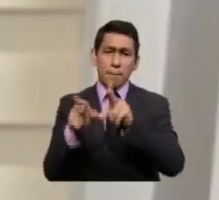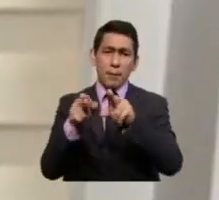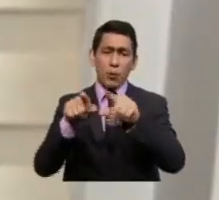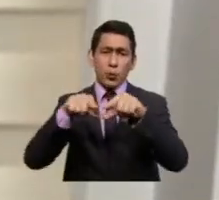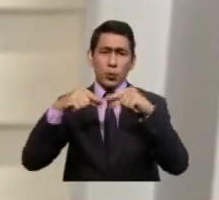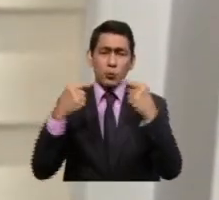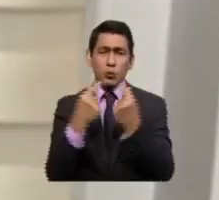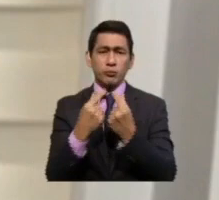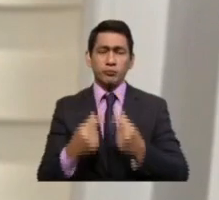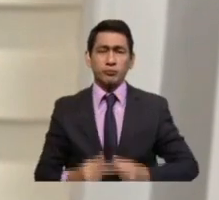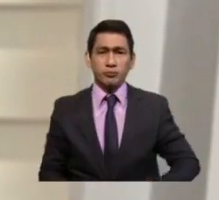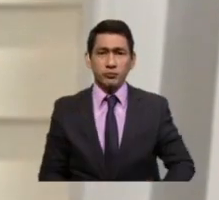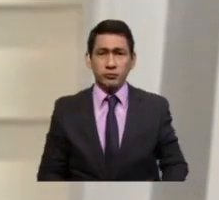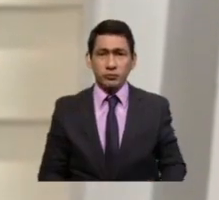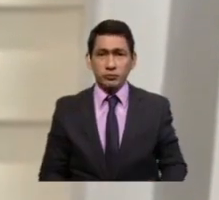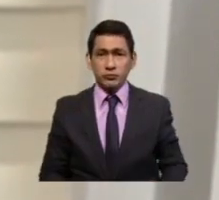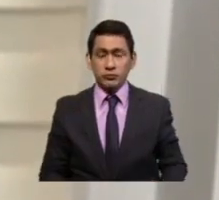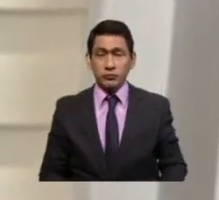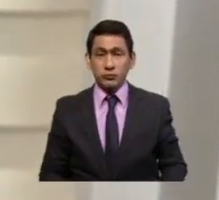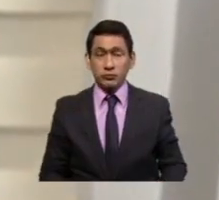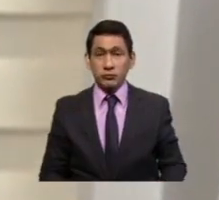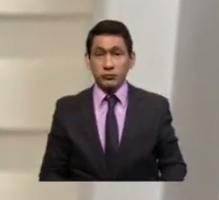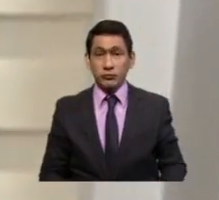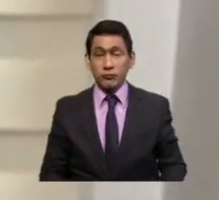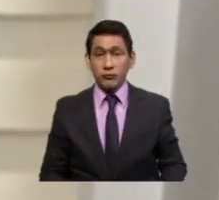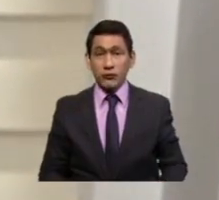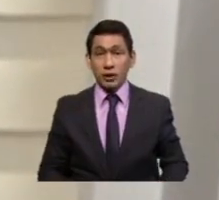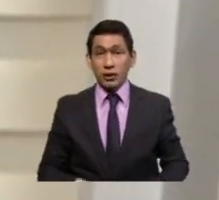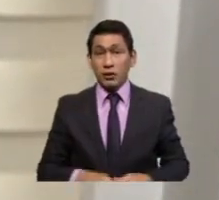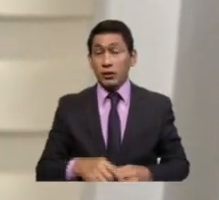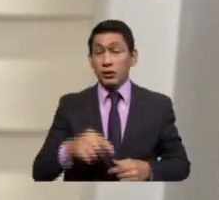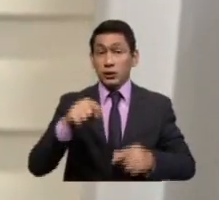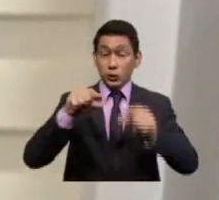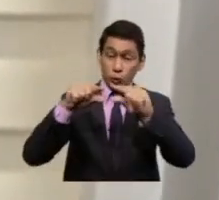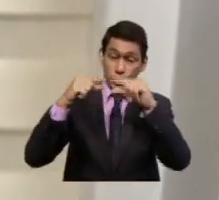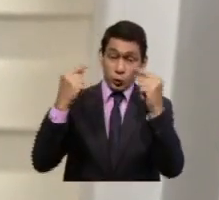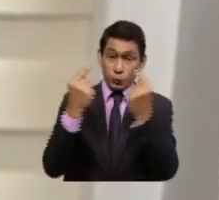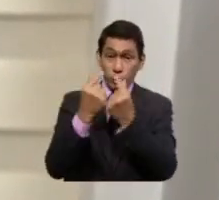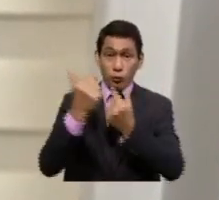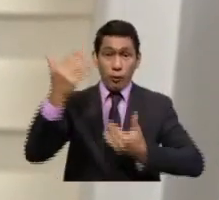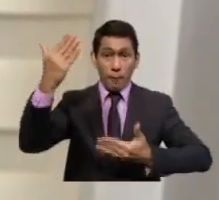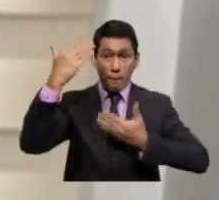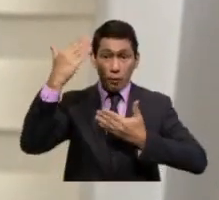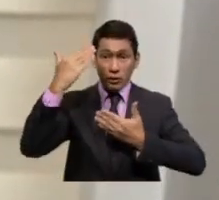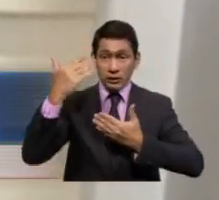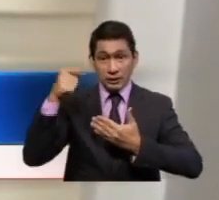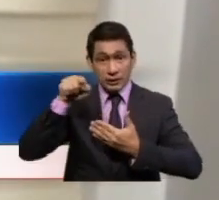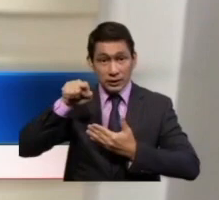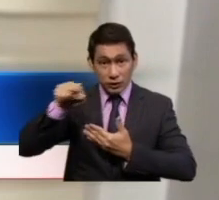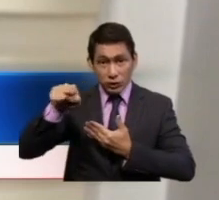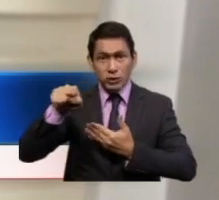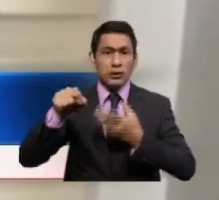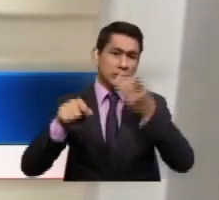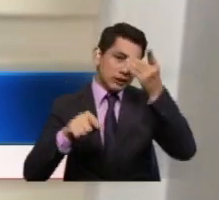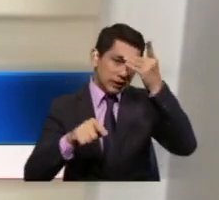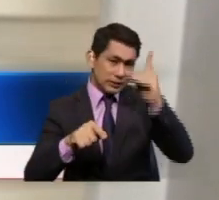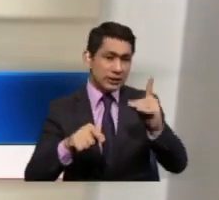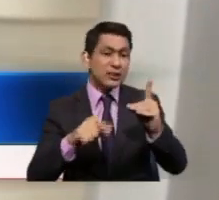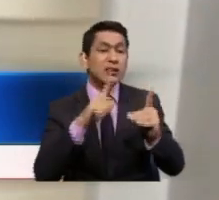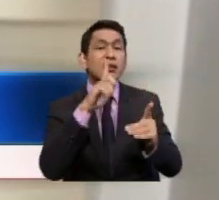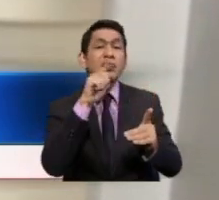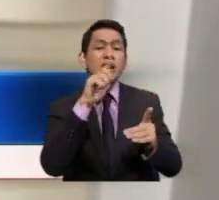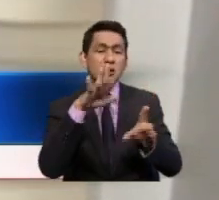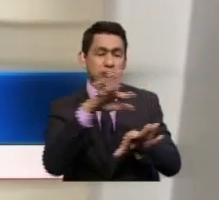este caso, pues, informa de forma clara que es el movimiento político, en este caso Construye, quien deberá escoger de entre sus